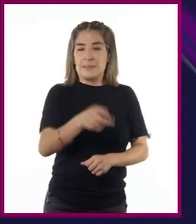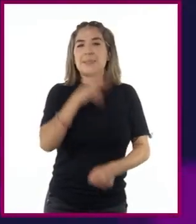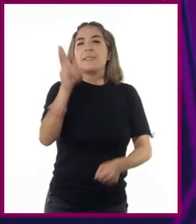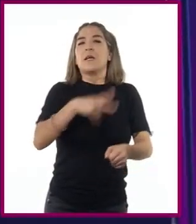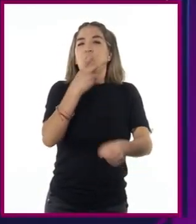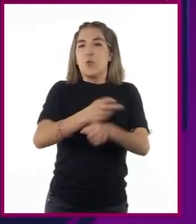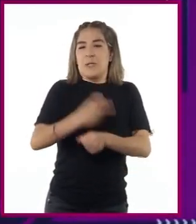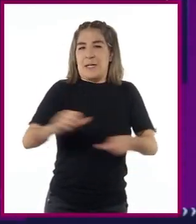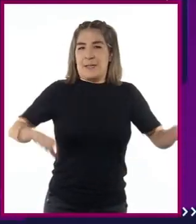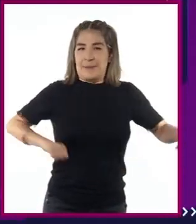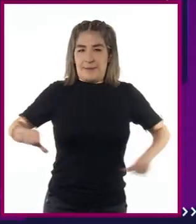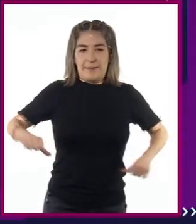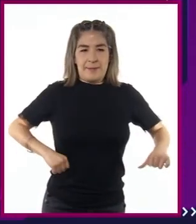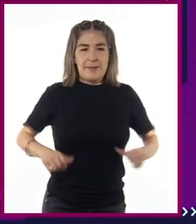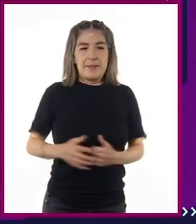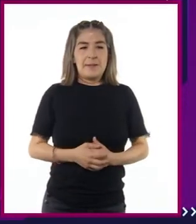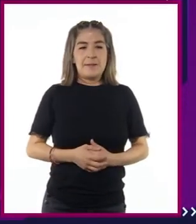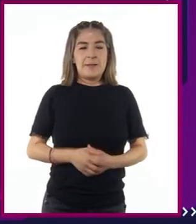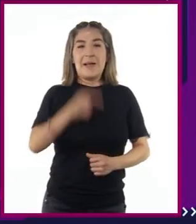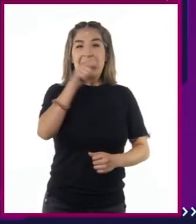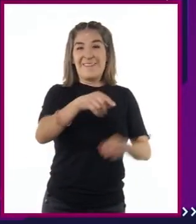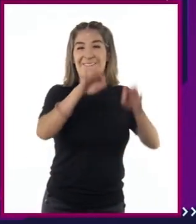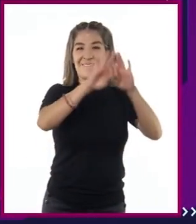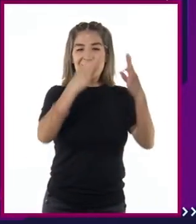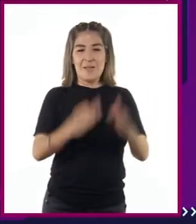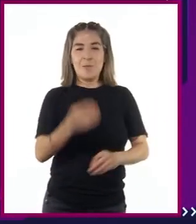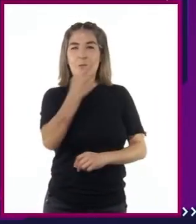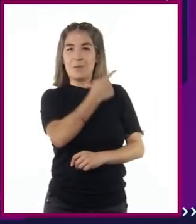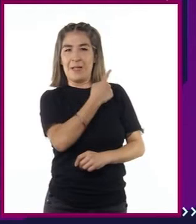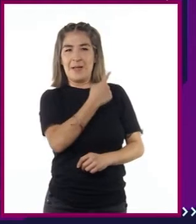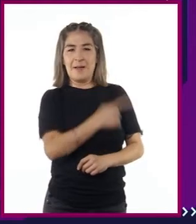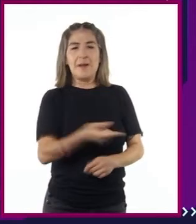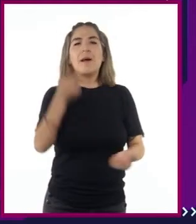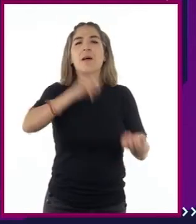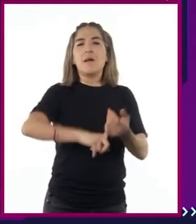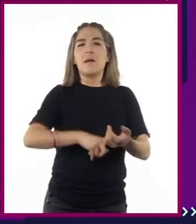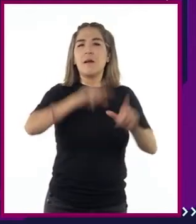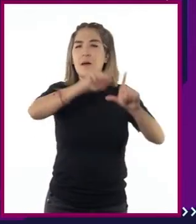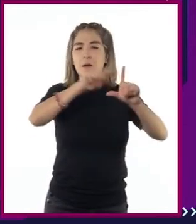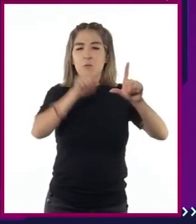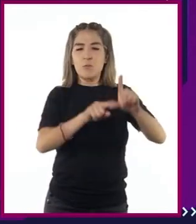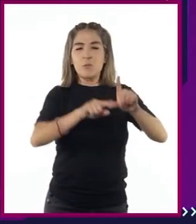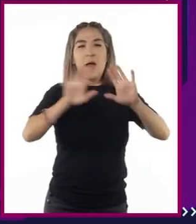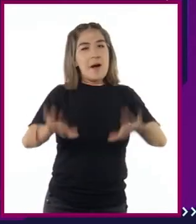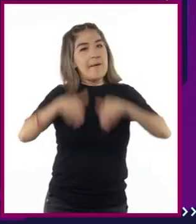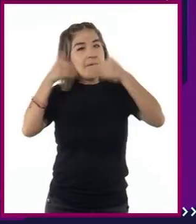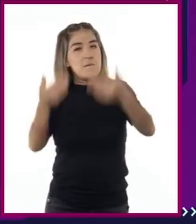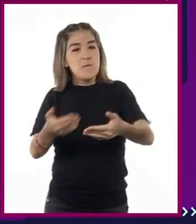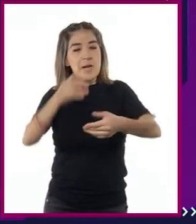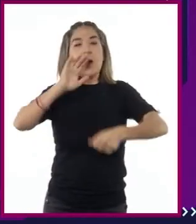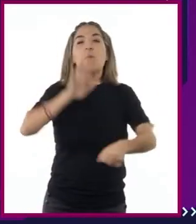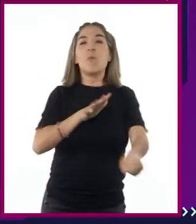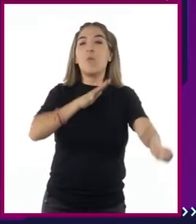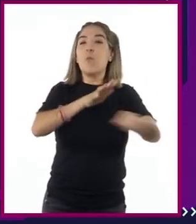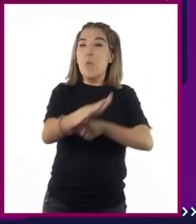reto. En la siguiente figura, el ángulo exterior indicado